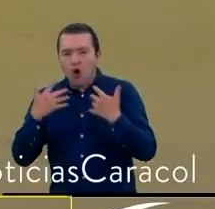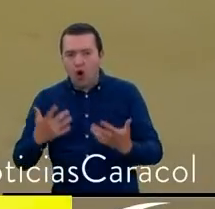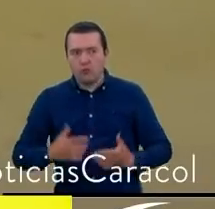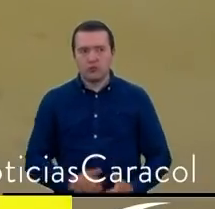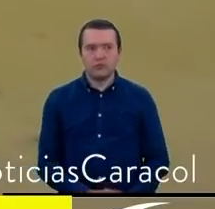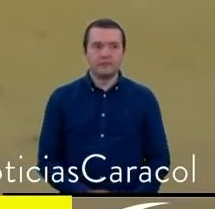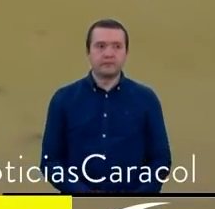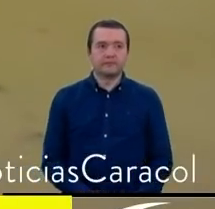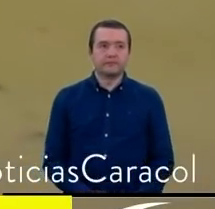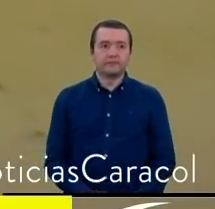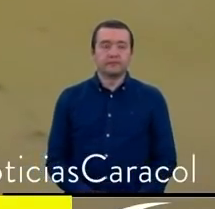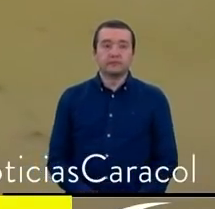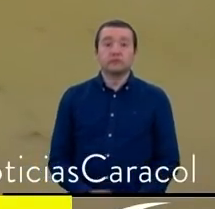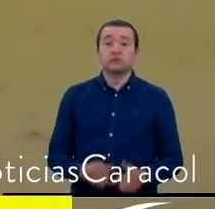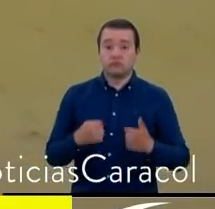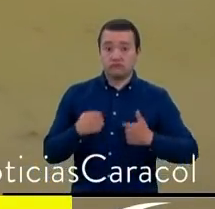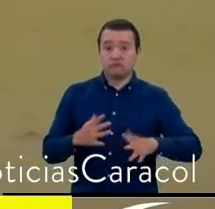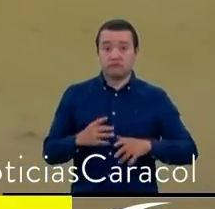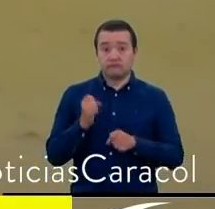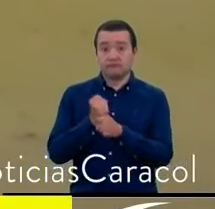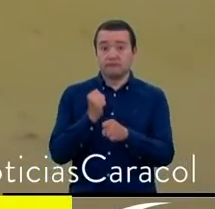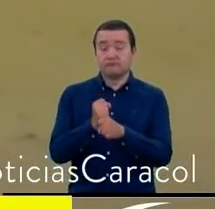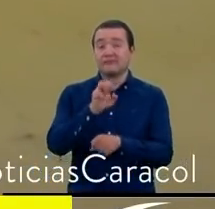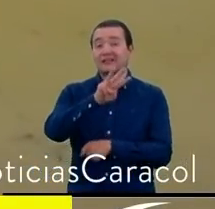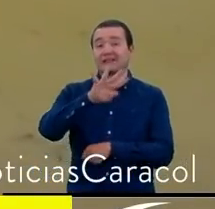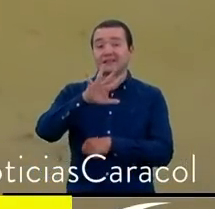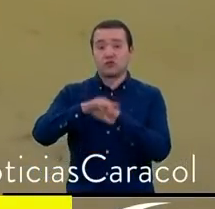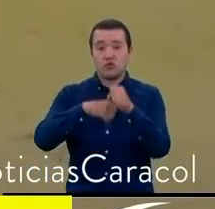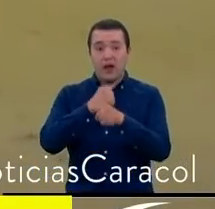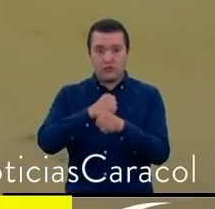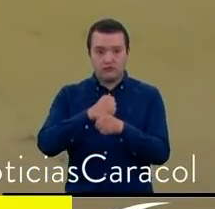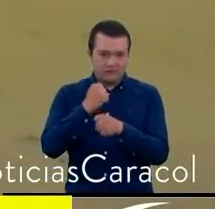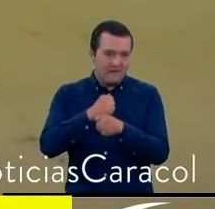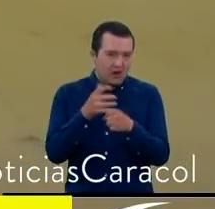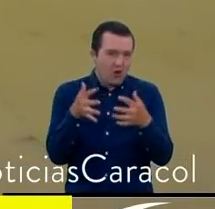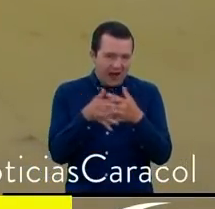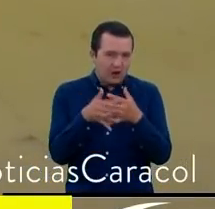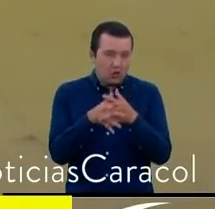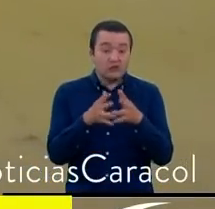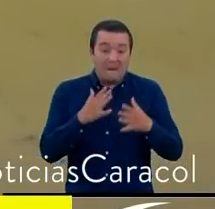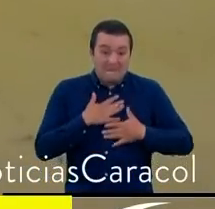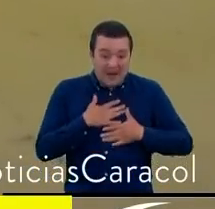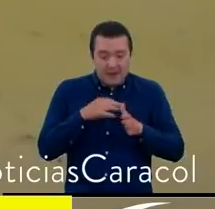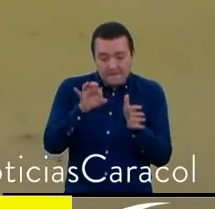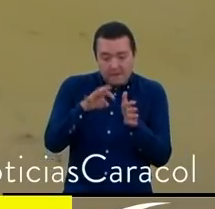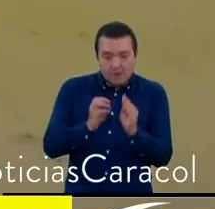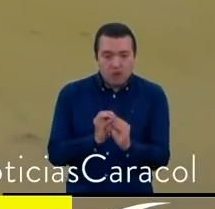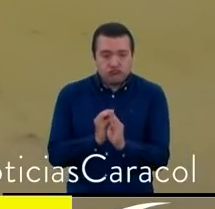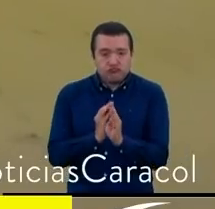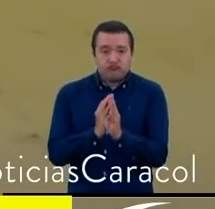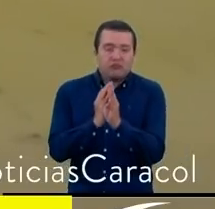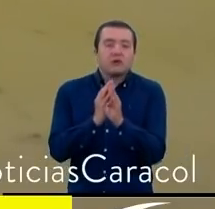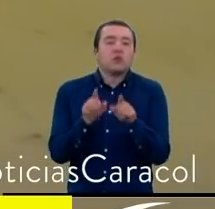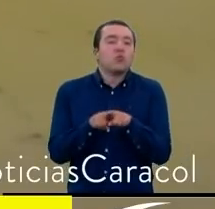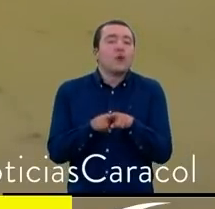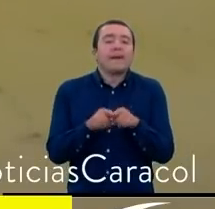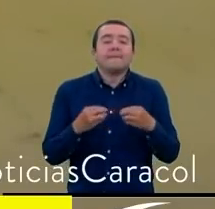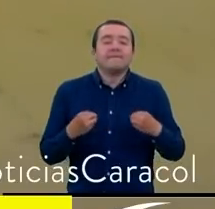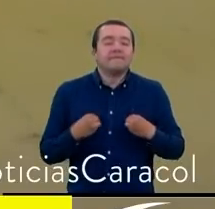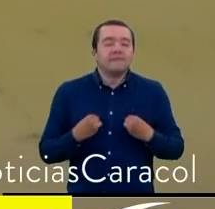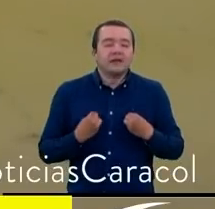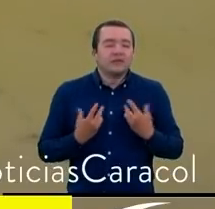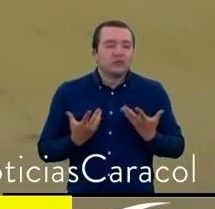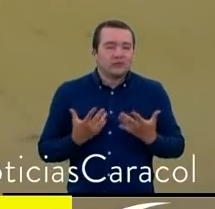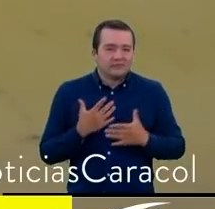Llevo 35 años en el cultivo del arroz y sembrar para mí es parte de mi vida, de